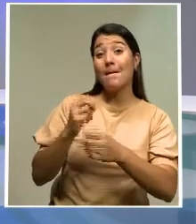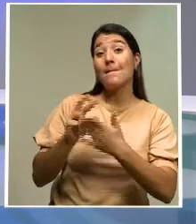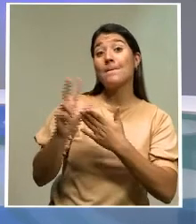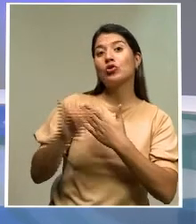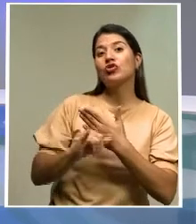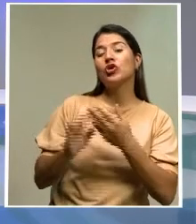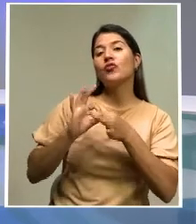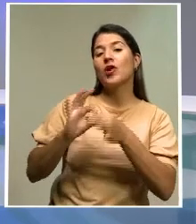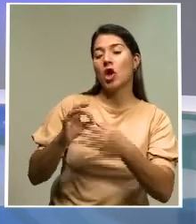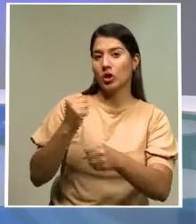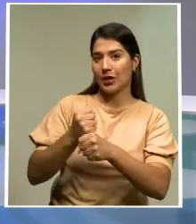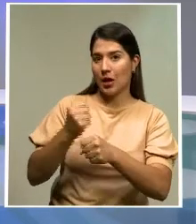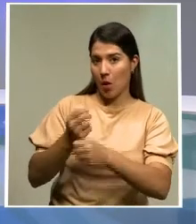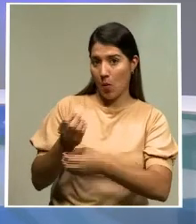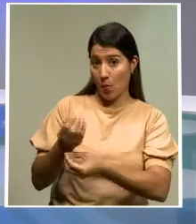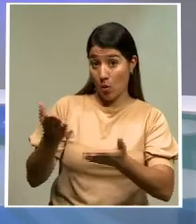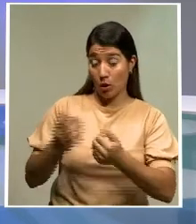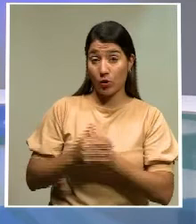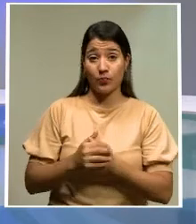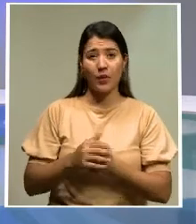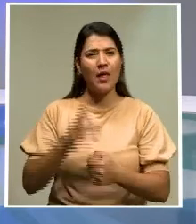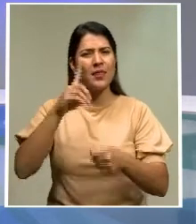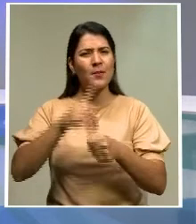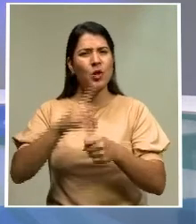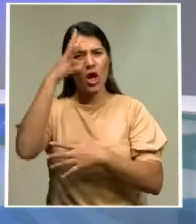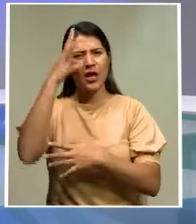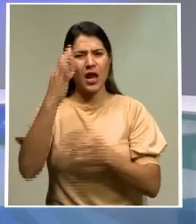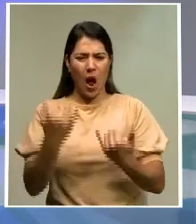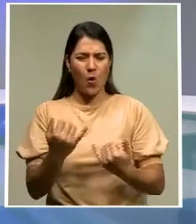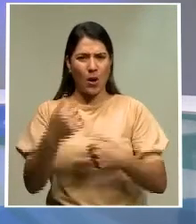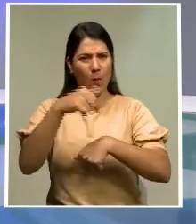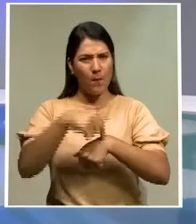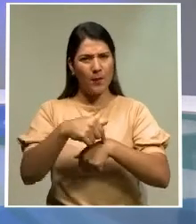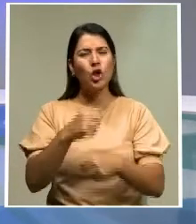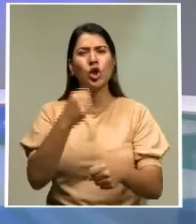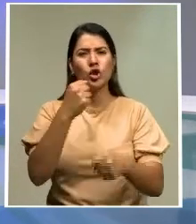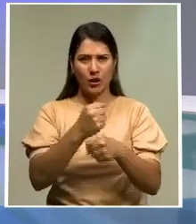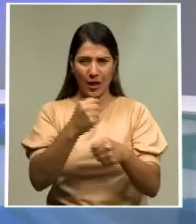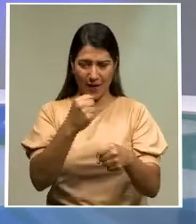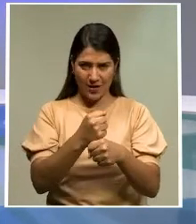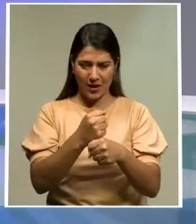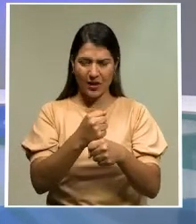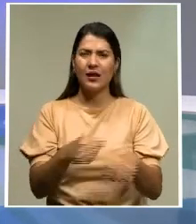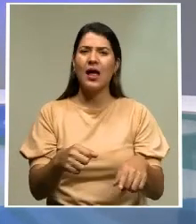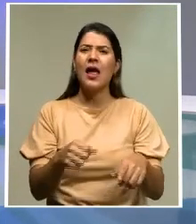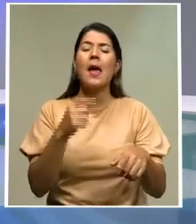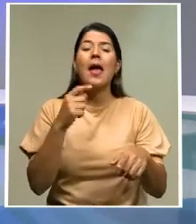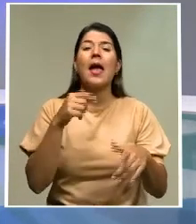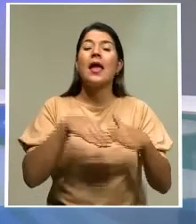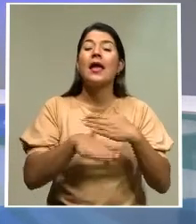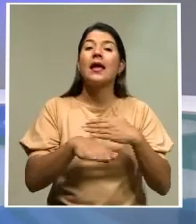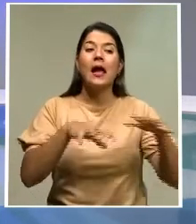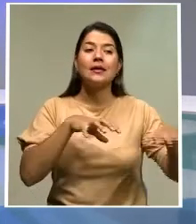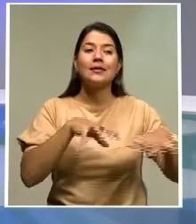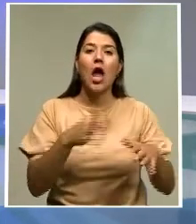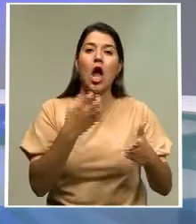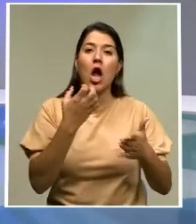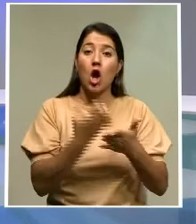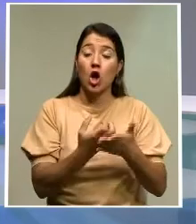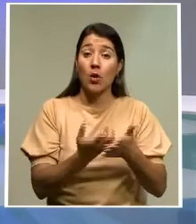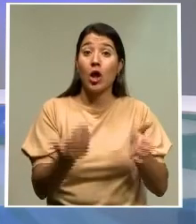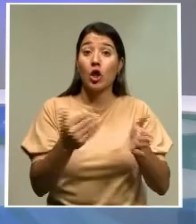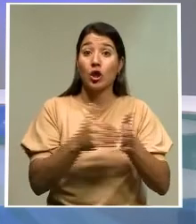público. Los legisladores consideran que es hora de trabajar en la reactivación económica del país. Ante